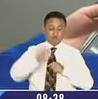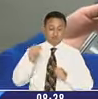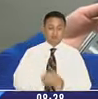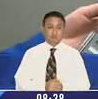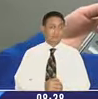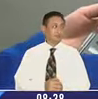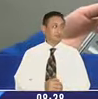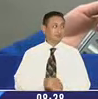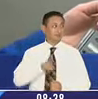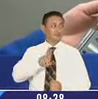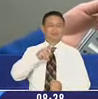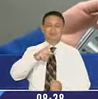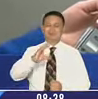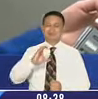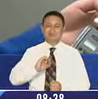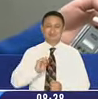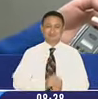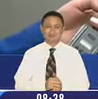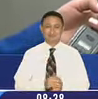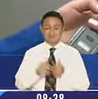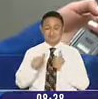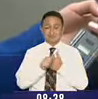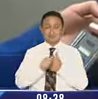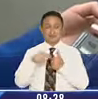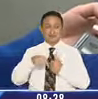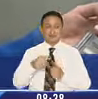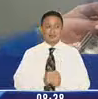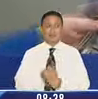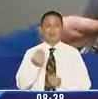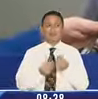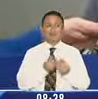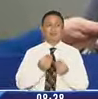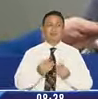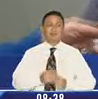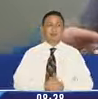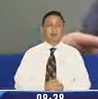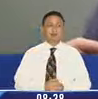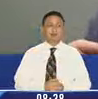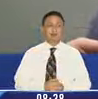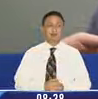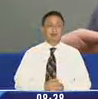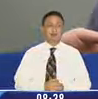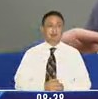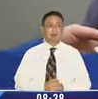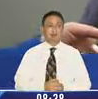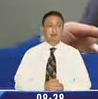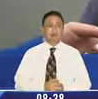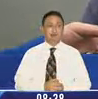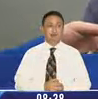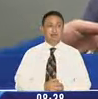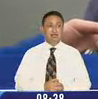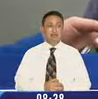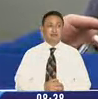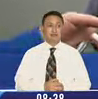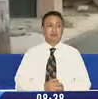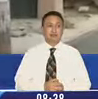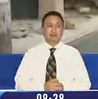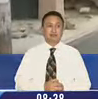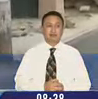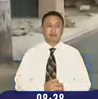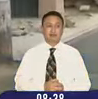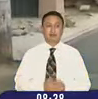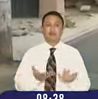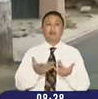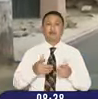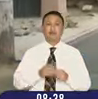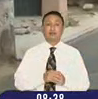que 5 pasos es el asalto. Entonces, ¿qué hacemos con él? Si le pegan, ya roban, señorita. Ya déjenles pues. Ocurrió